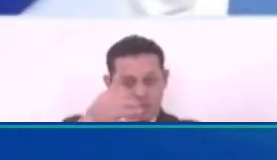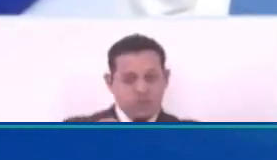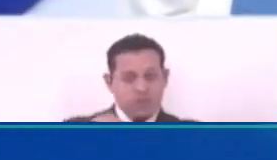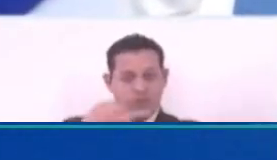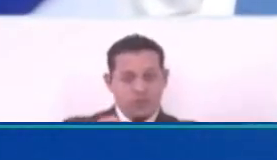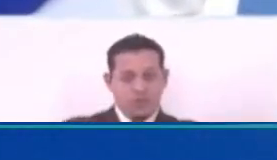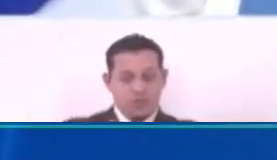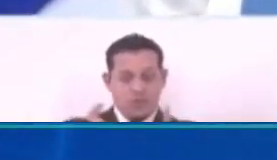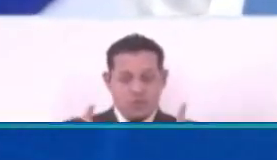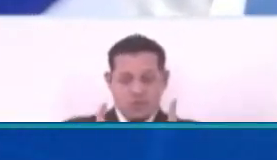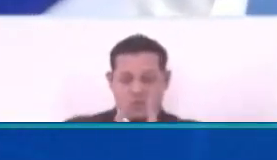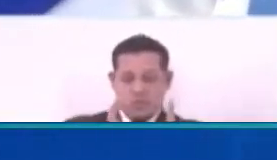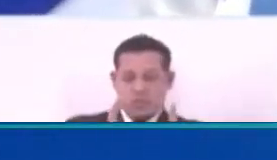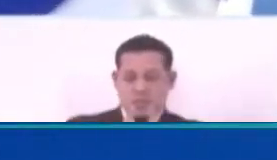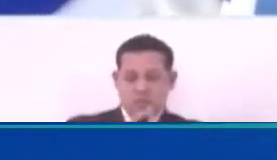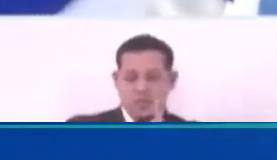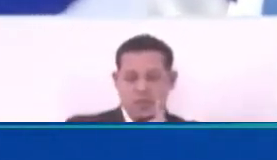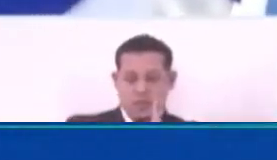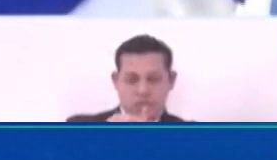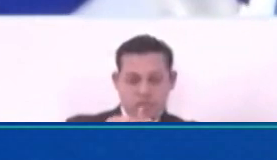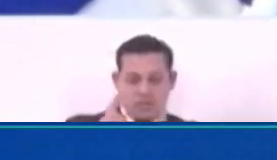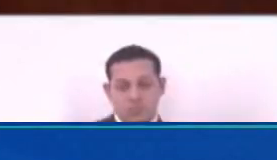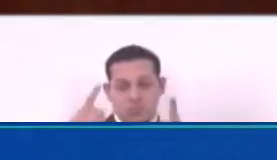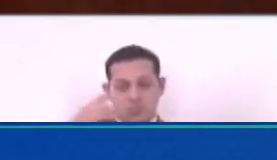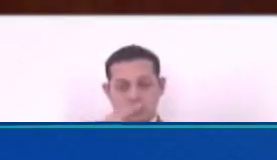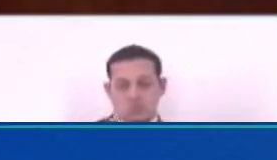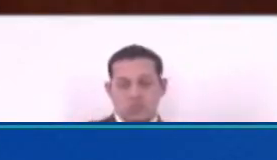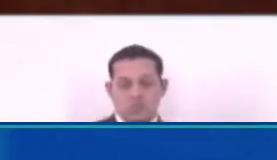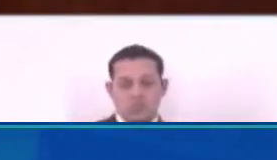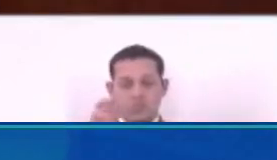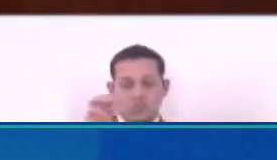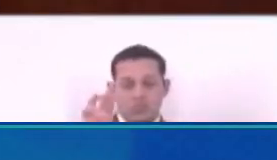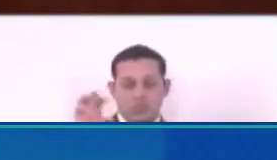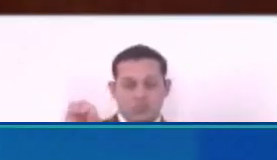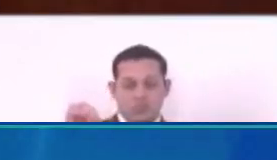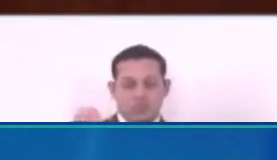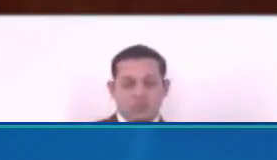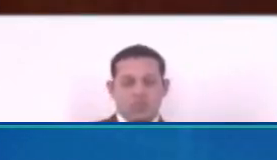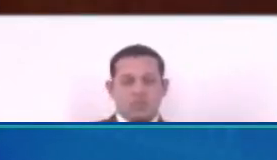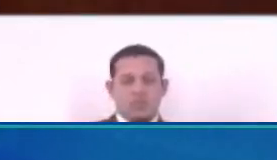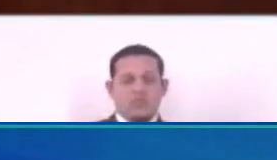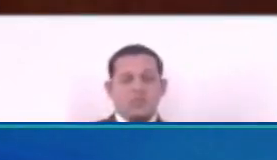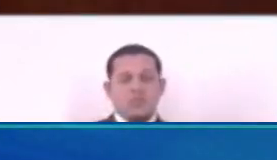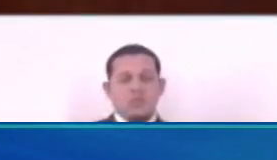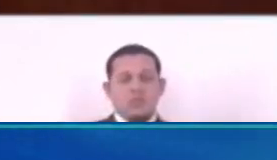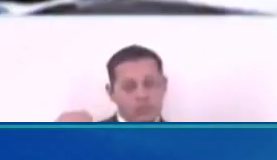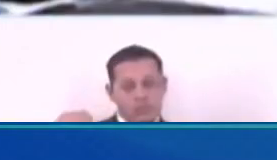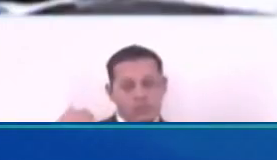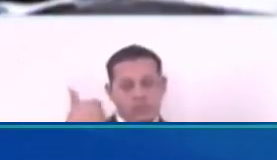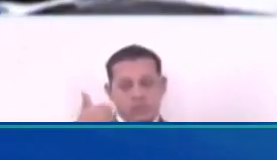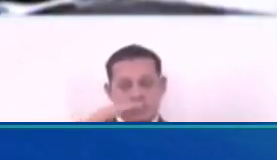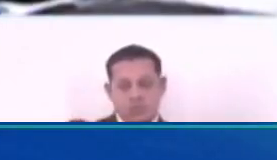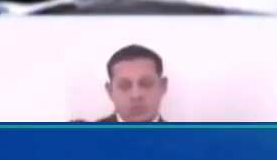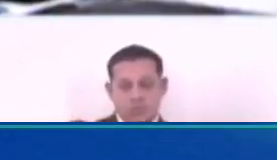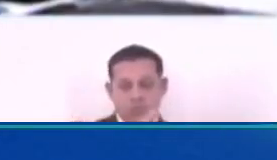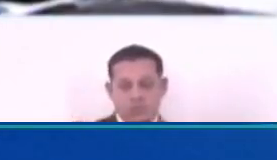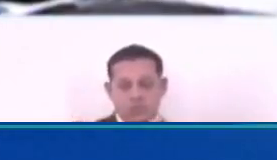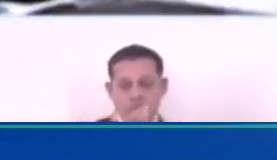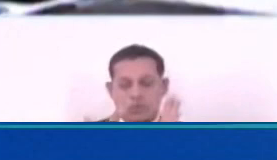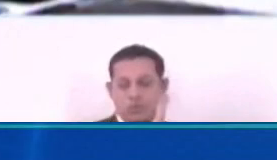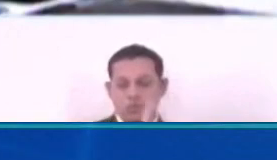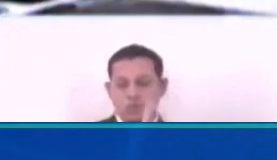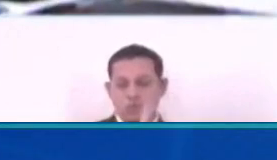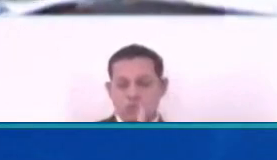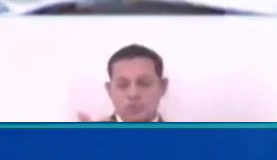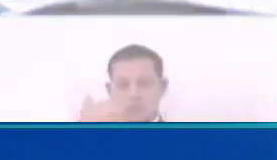refutó los alegatos de la comisión de antejuicio señalando que ni ellos ni fiscalía tienen sustentado un caso sólido contra